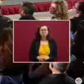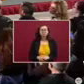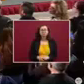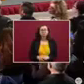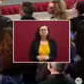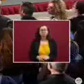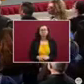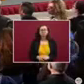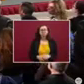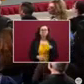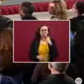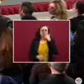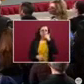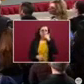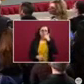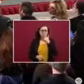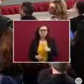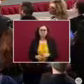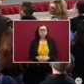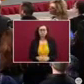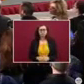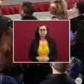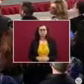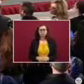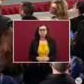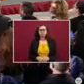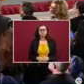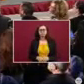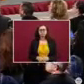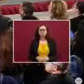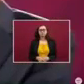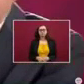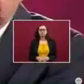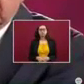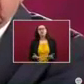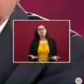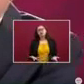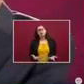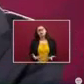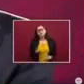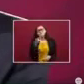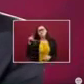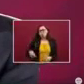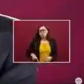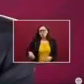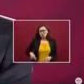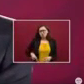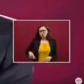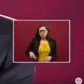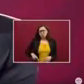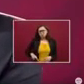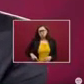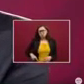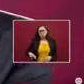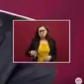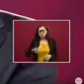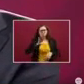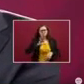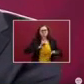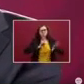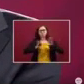Pues la cosa es que tiene a muchos inquietos precisamente por todas estas renegociaciones que está haciendo López Obrador para